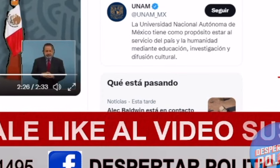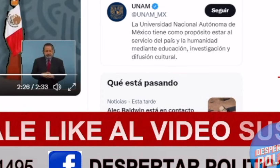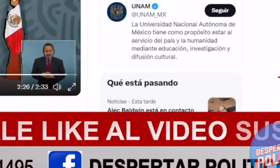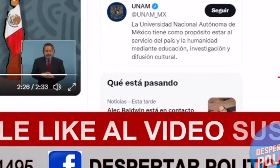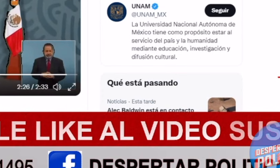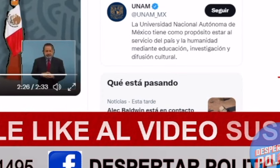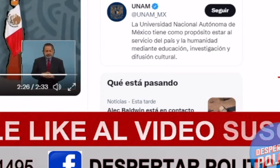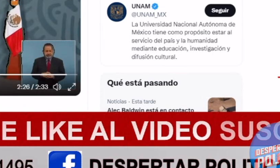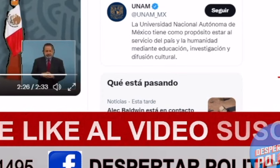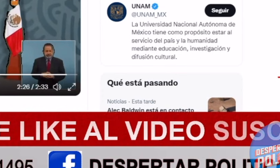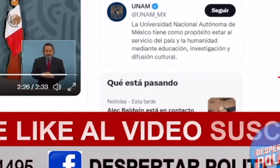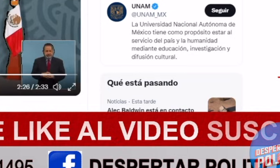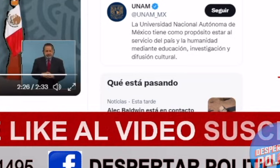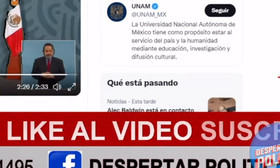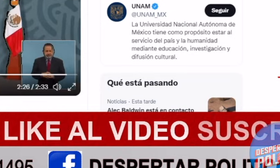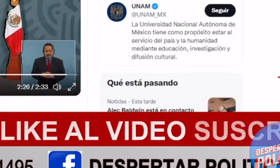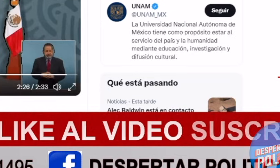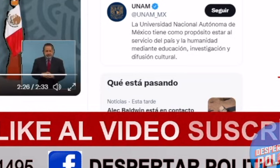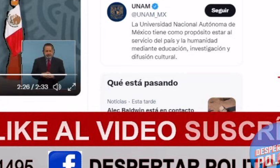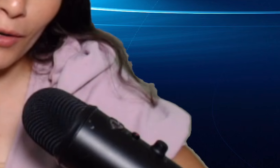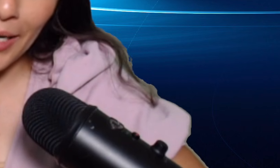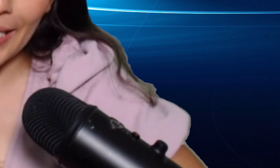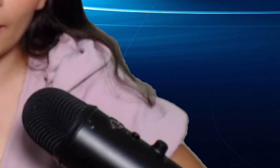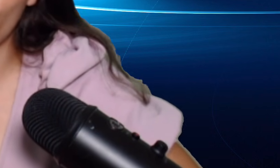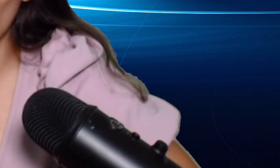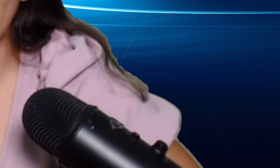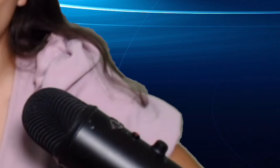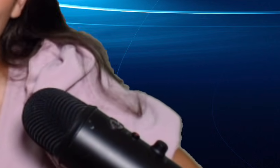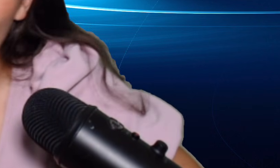medios tradicionales, en los pasquines pagados. Pues ahí está la información,